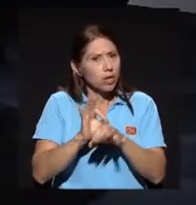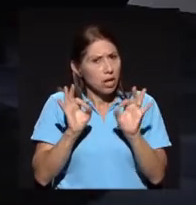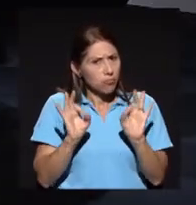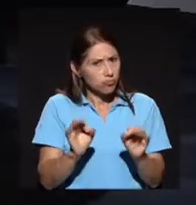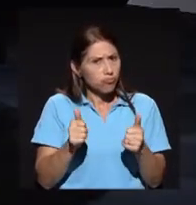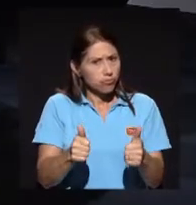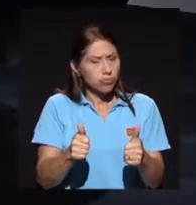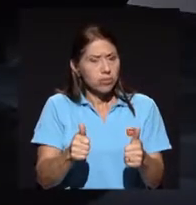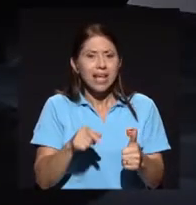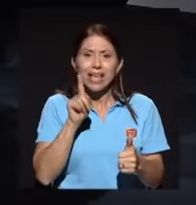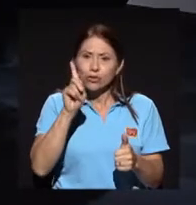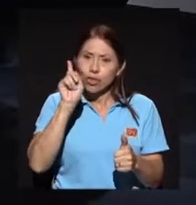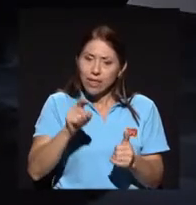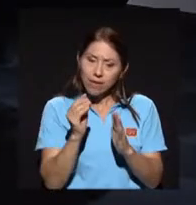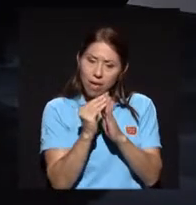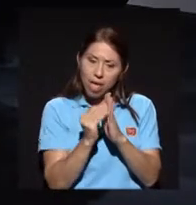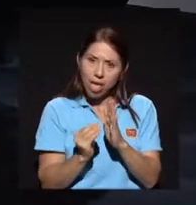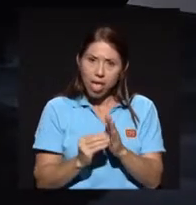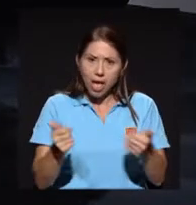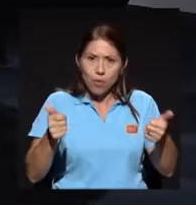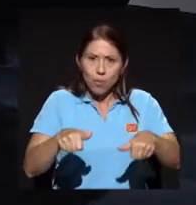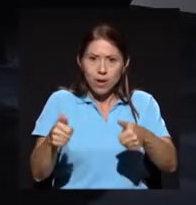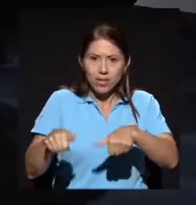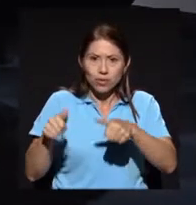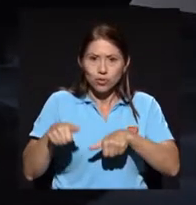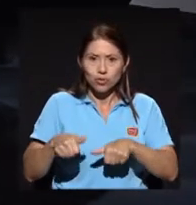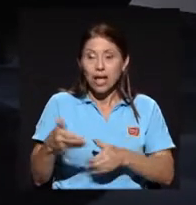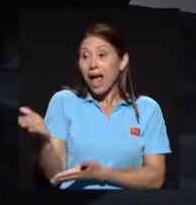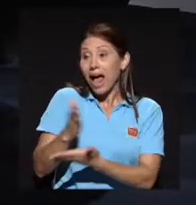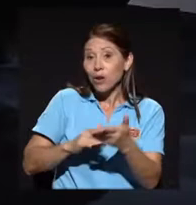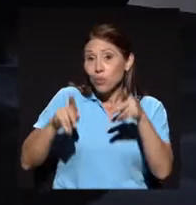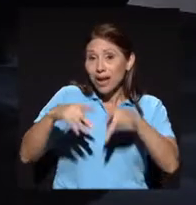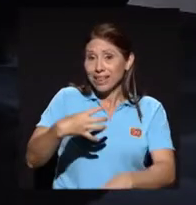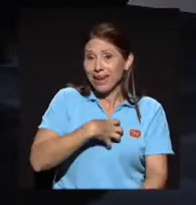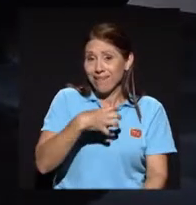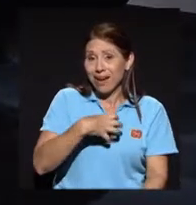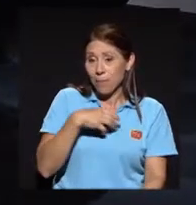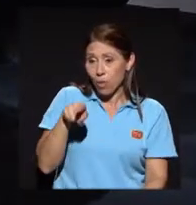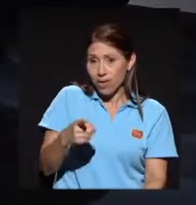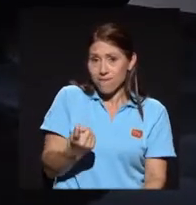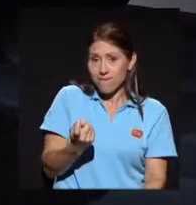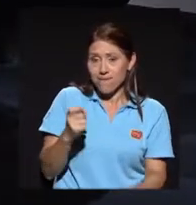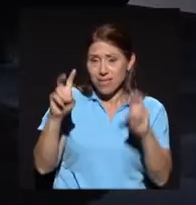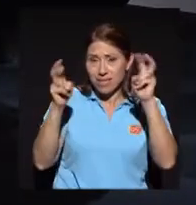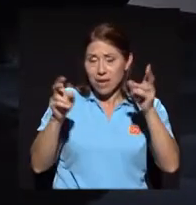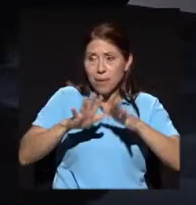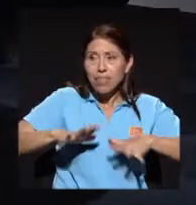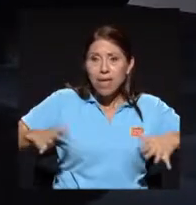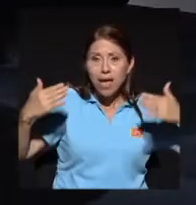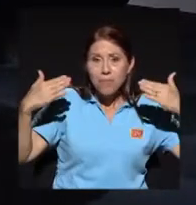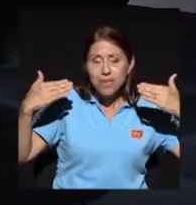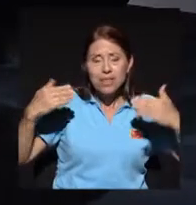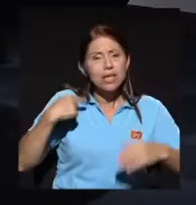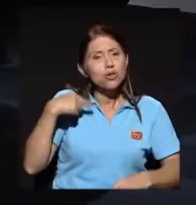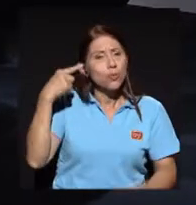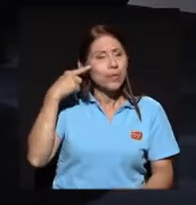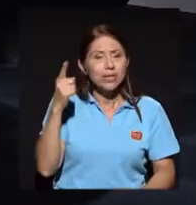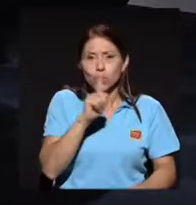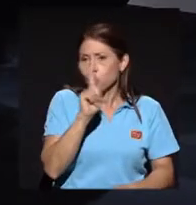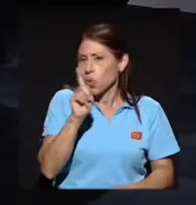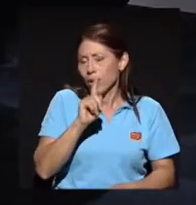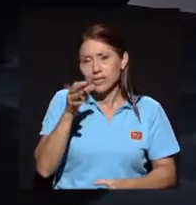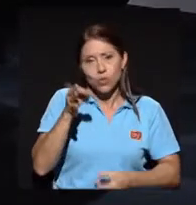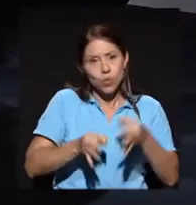alguna gente nos ha reclamado que no está el tema de ambiente yo pienso que no es justa la apreciación